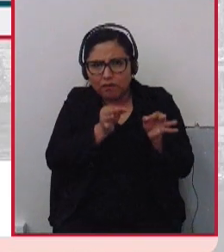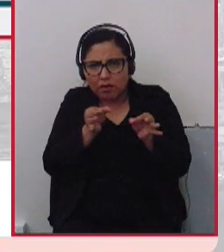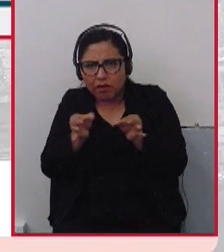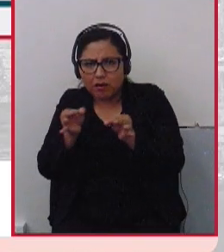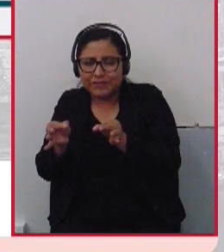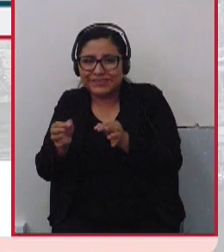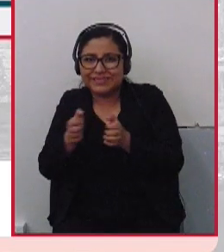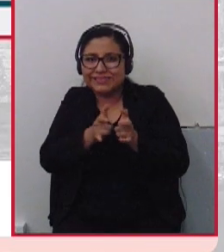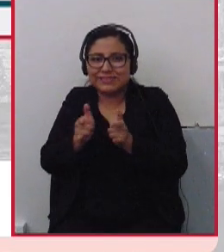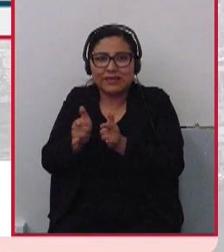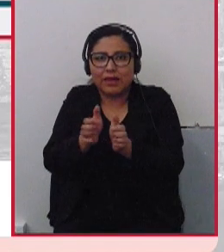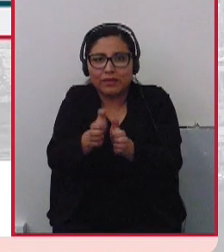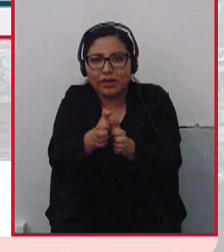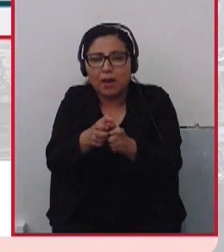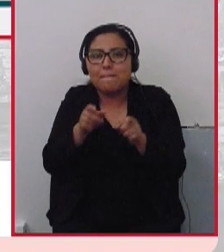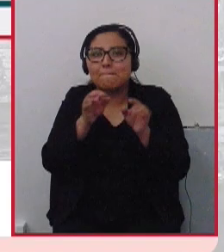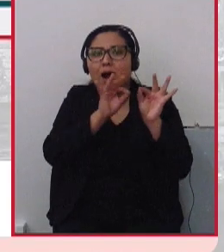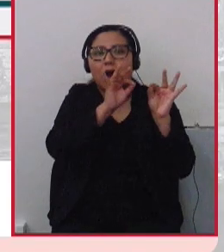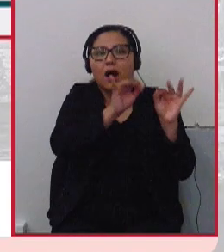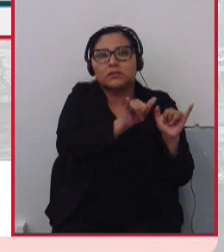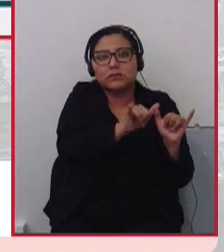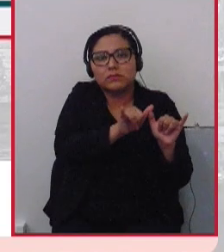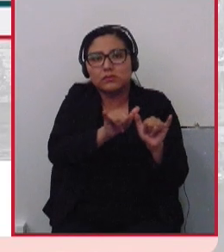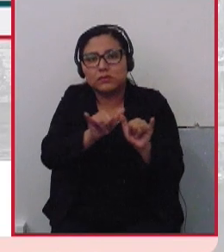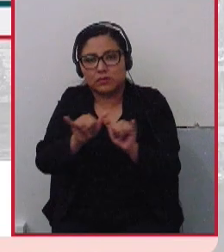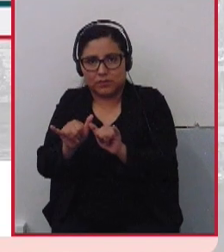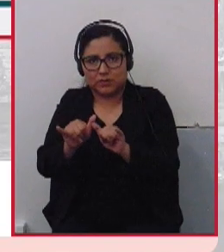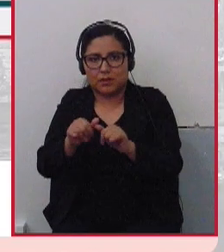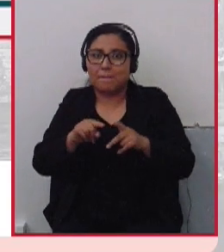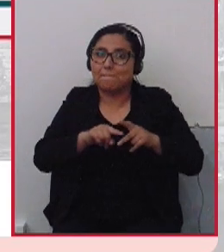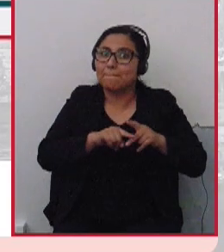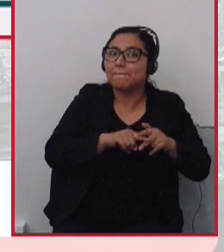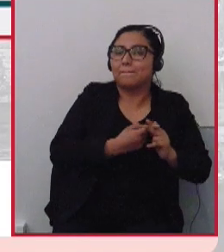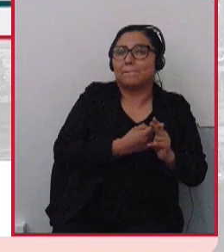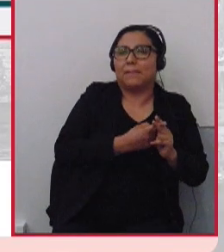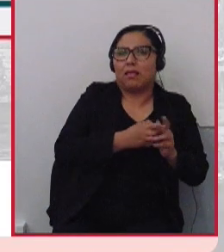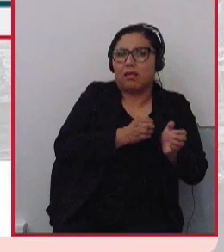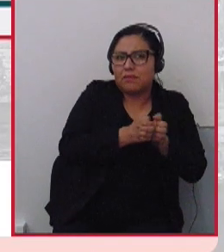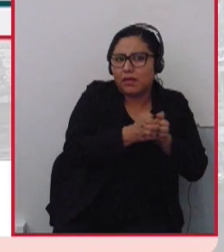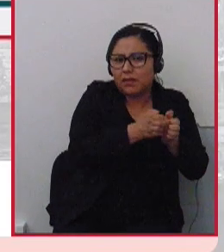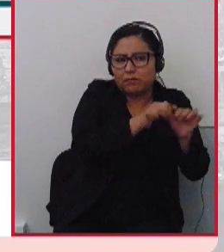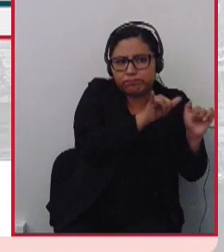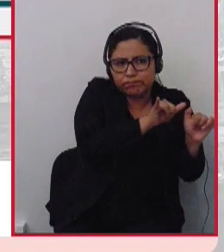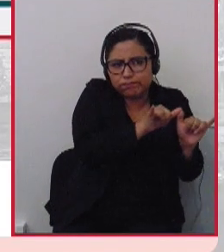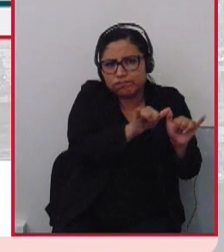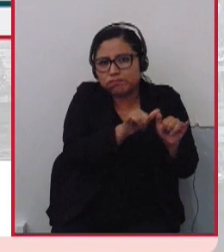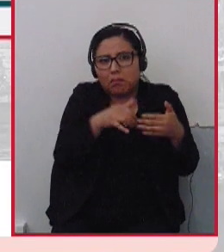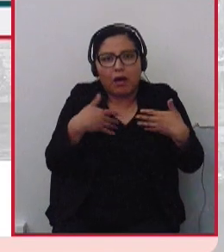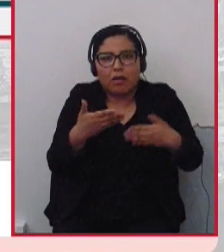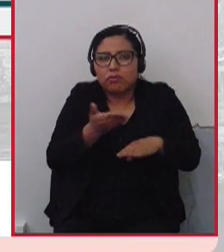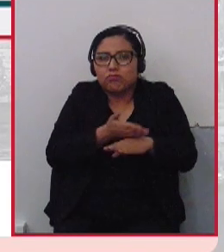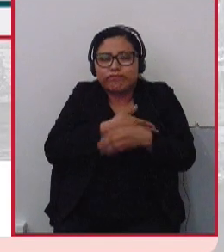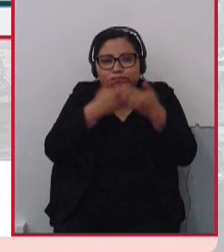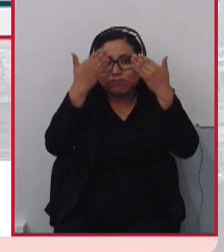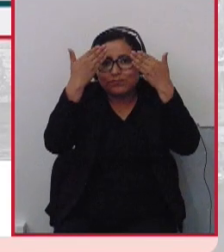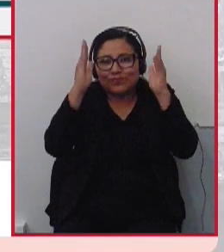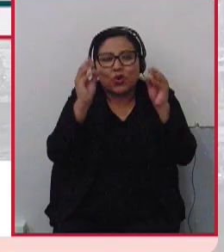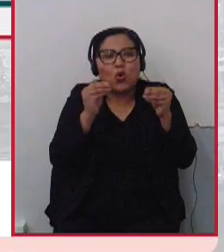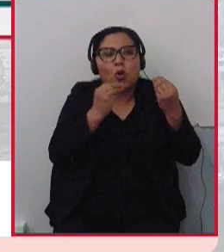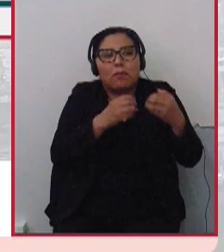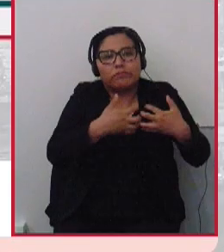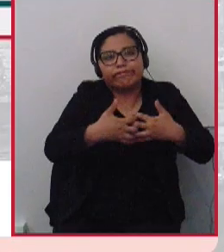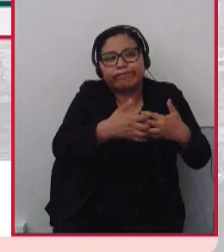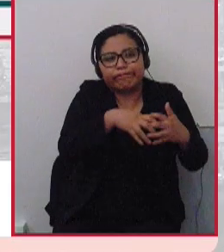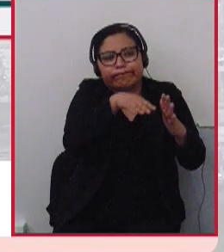la estrategia de mantenimiento. O sea, partimos con una estrategia de mantenimiento donde desconocíamos las tasas de desgaste de los